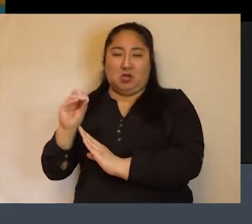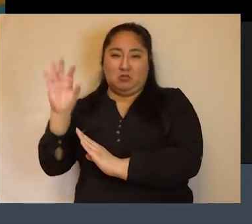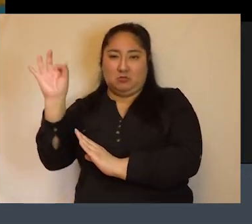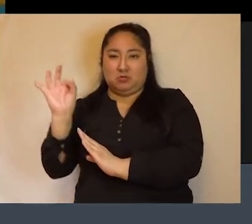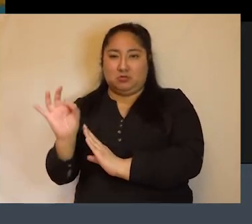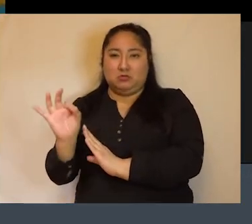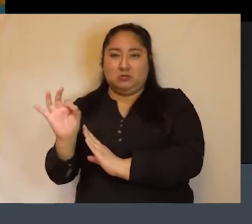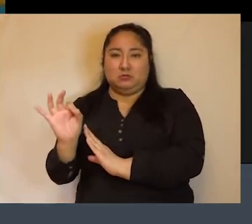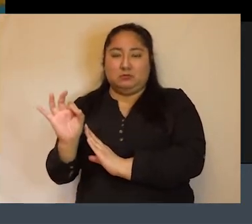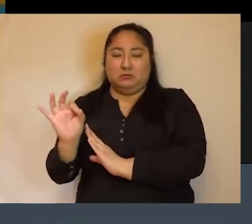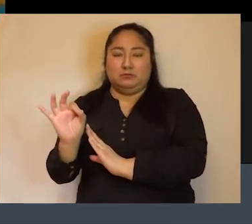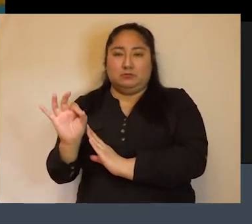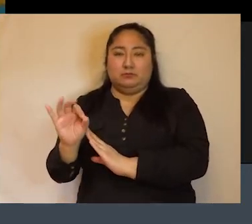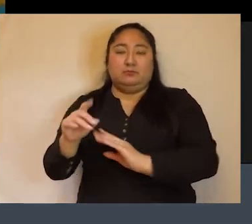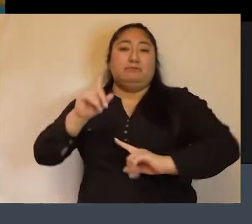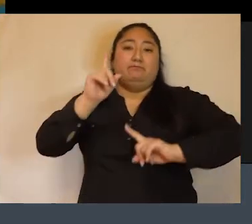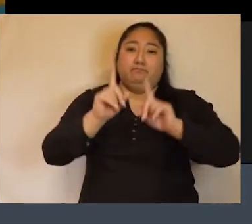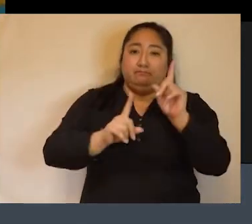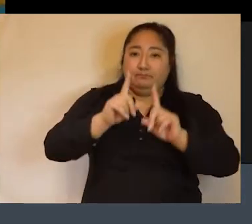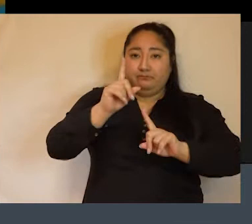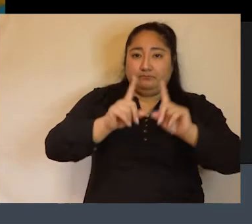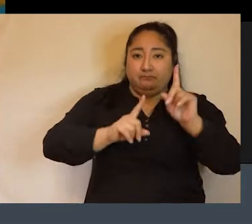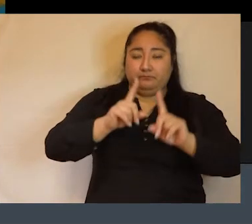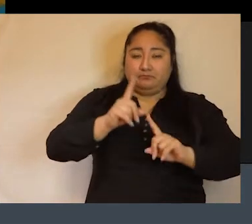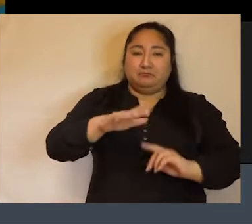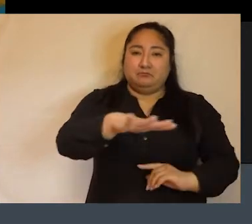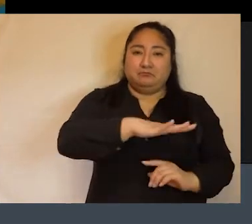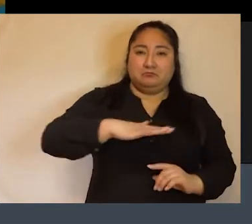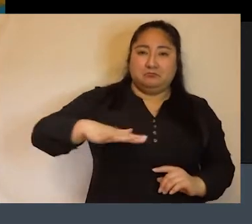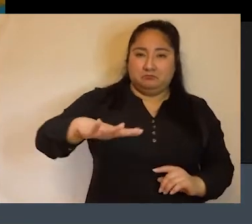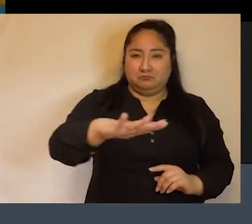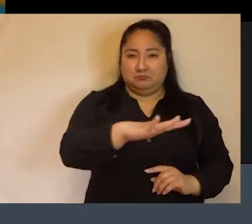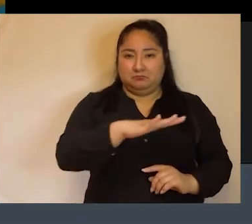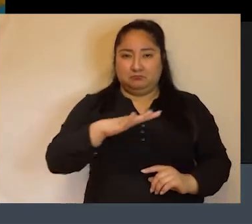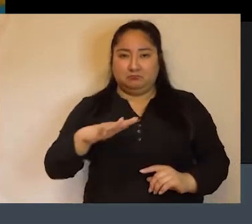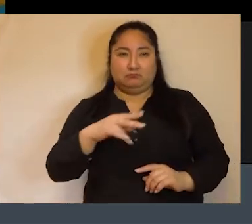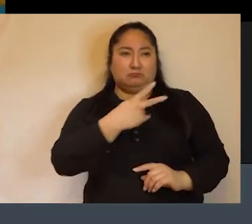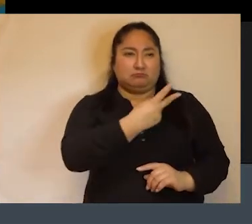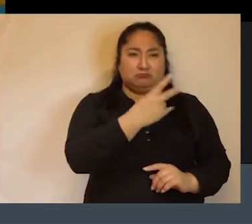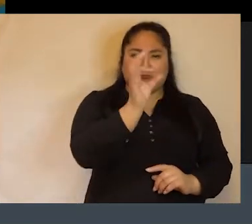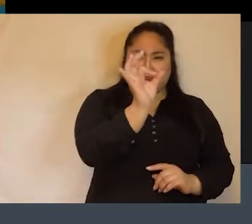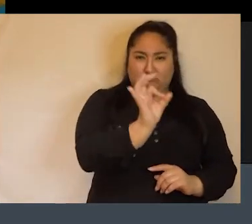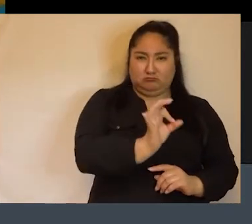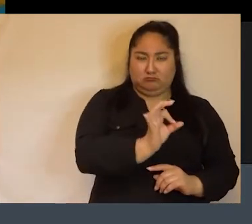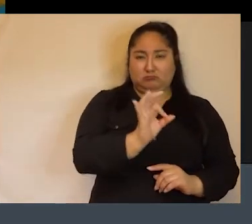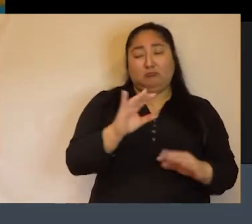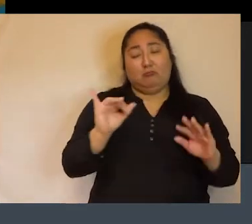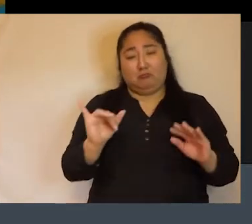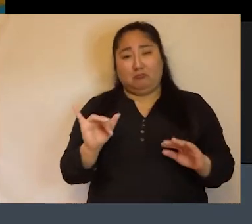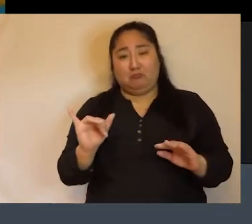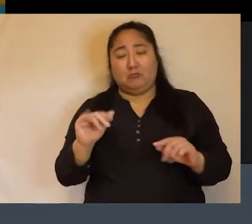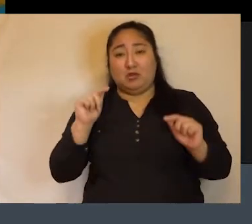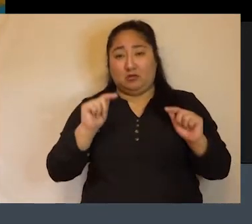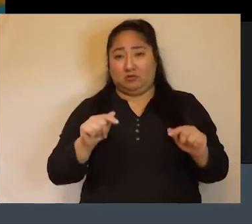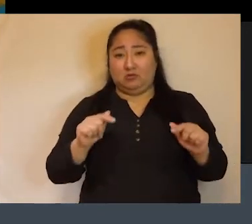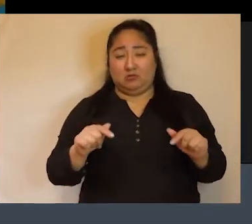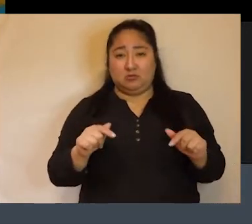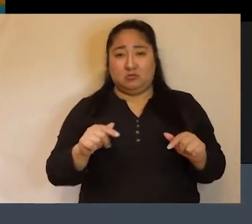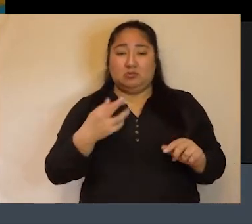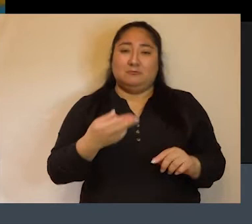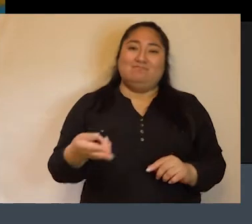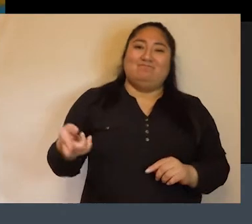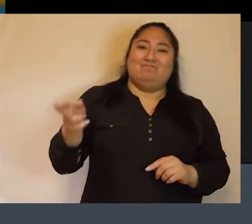10%, ¿sí? En promedio. Algunos van a llegar a situaciones en torno al 3, 2%, y